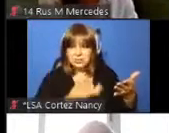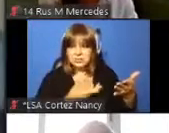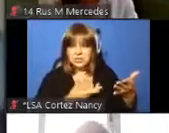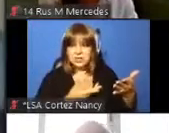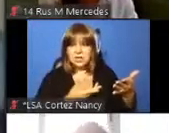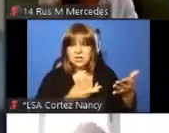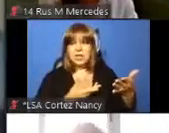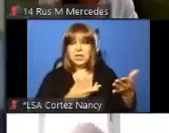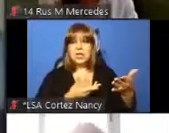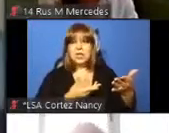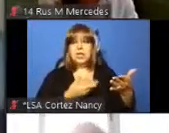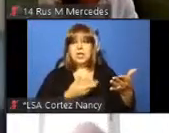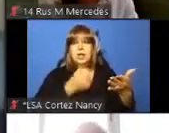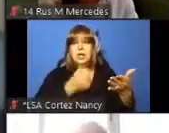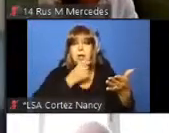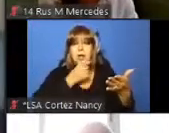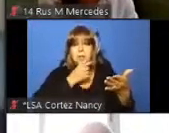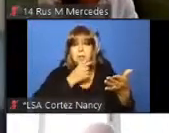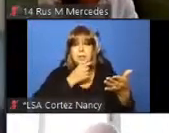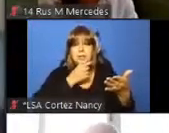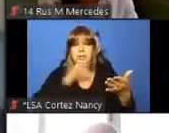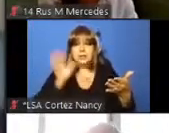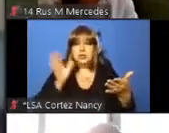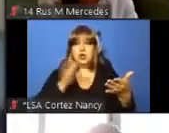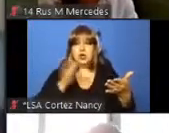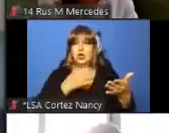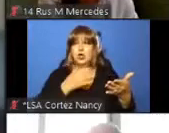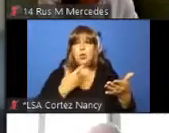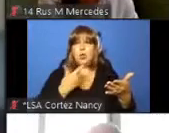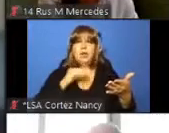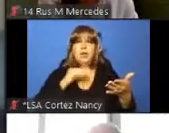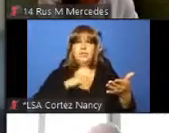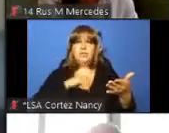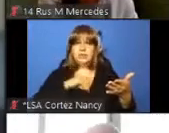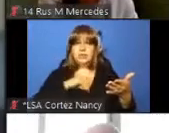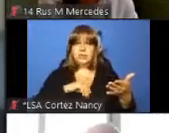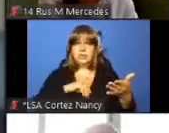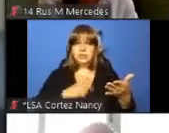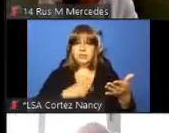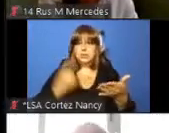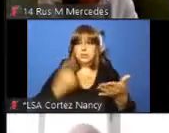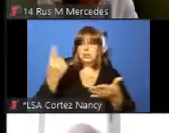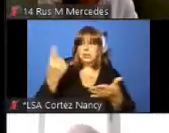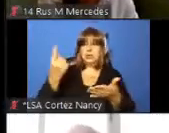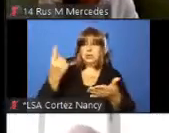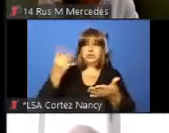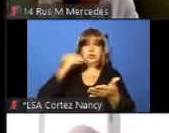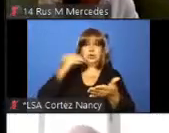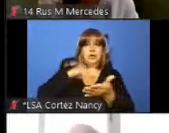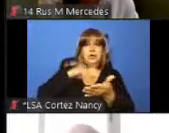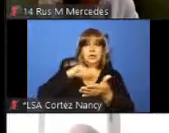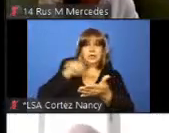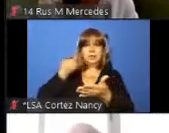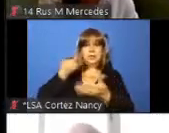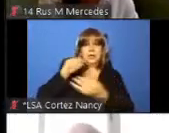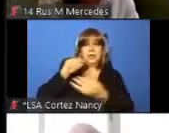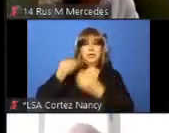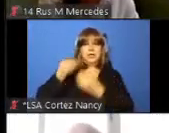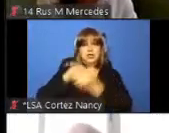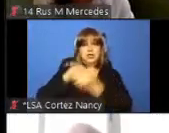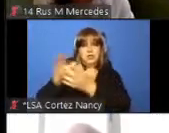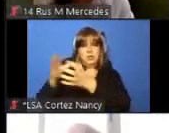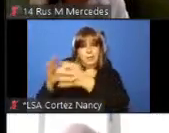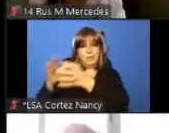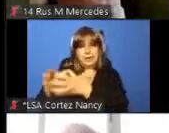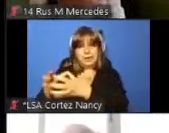todos somos víctimas y en este caso hay una víctima y su familia y el grado de